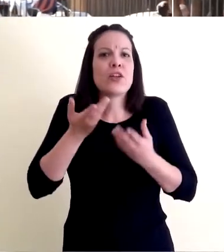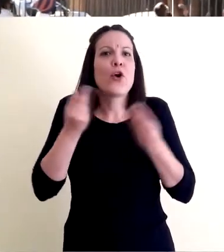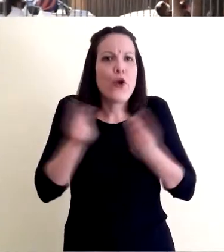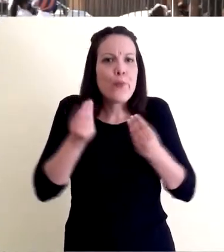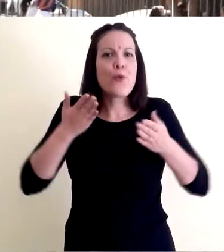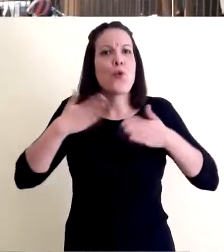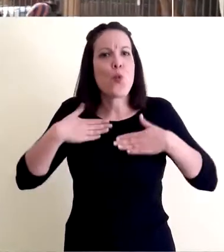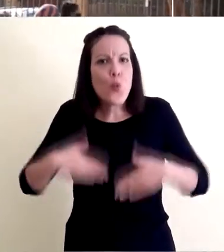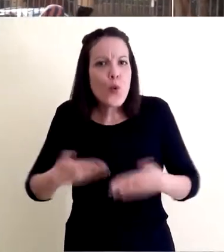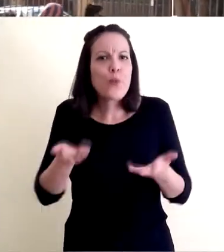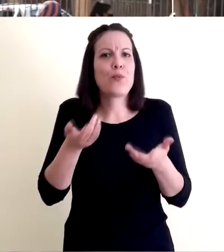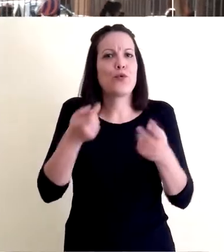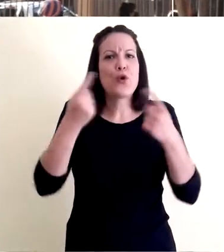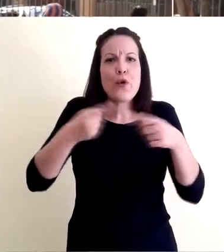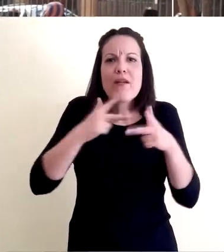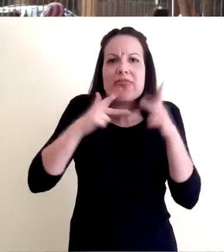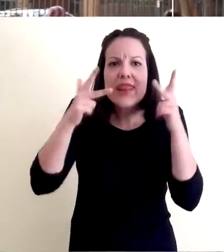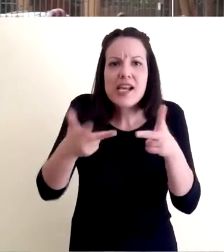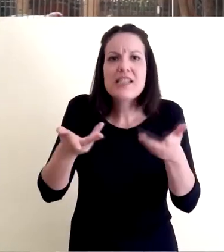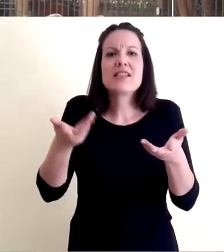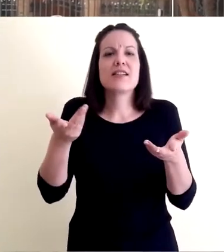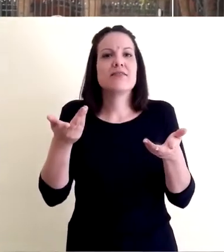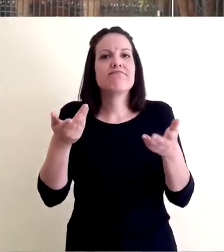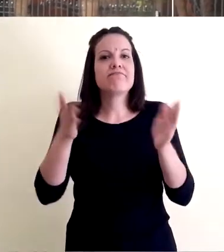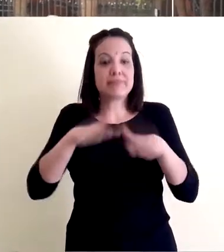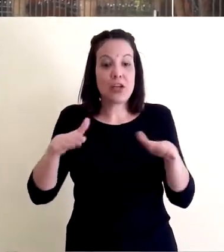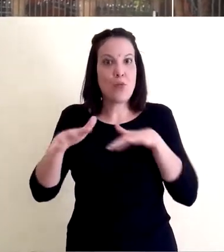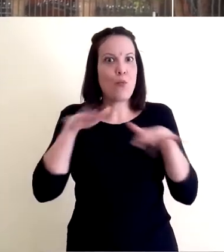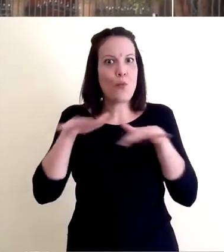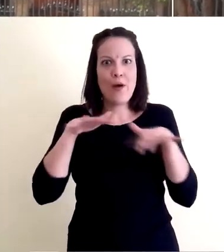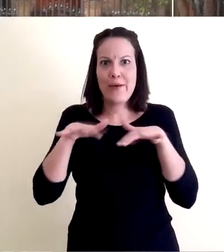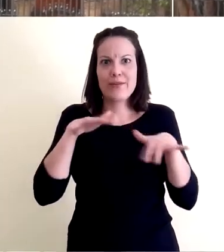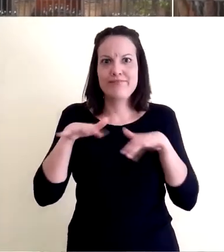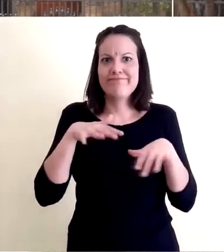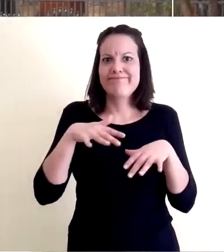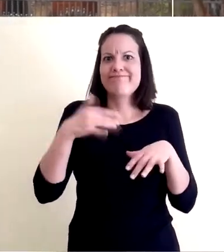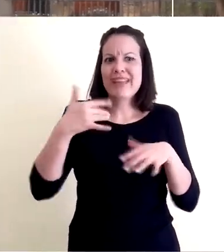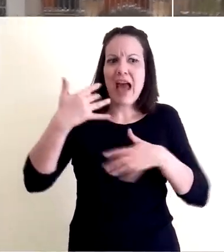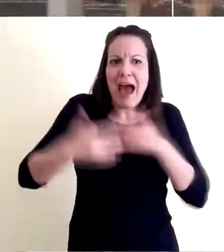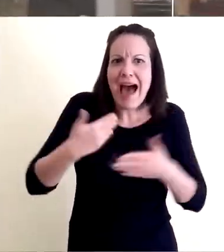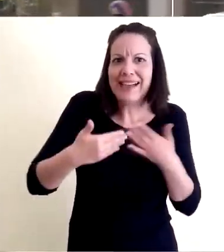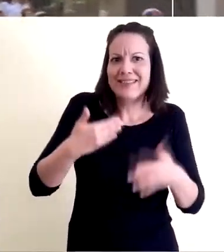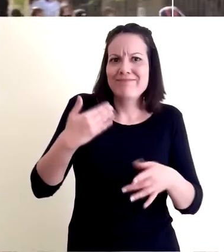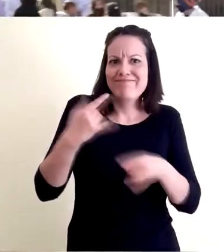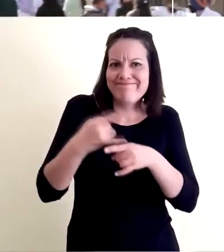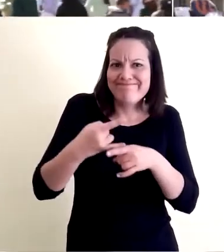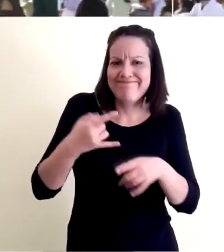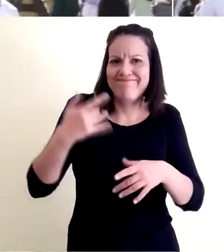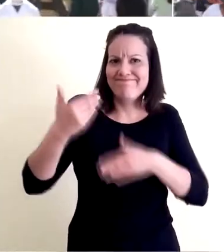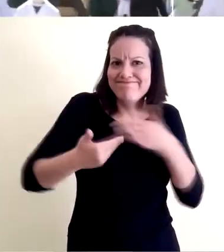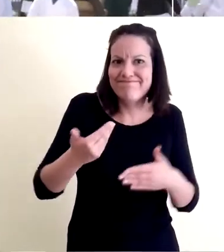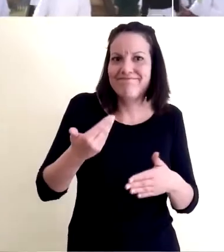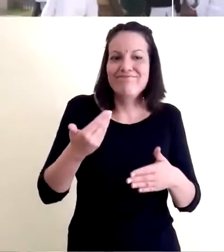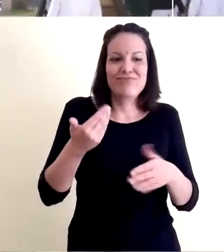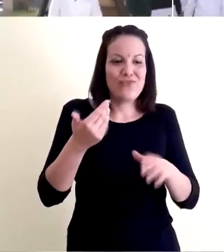con sus dichos, con su, los niños se mueven, los niños hacen todo el tiempo. Entonces ellos no